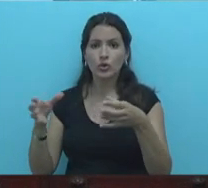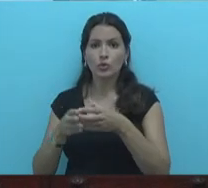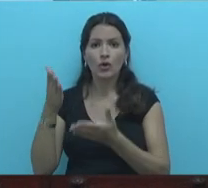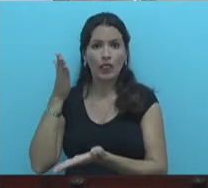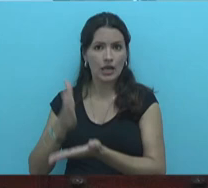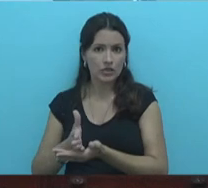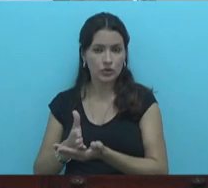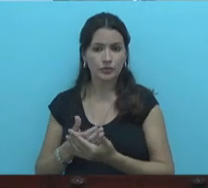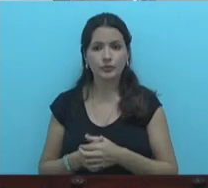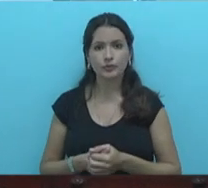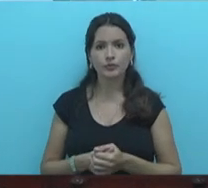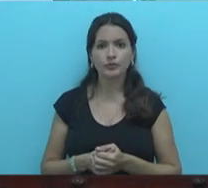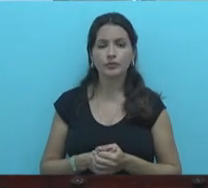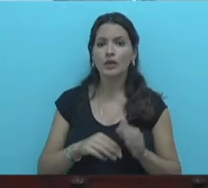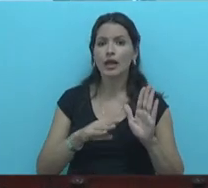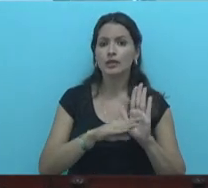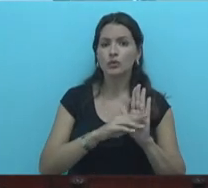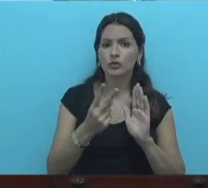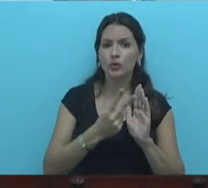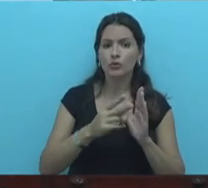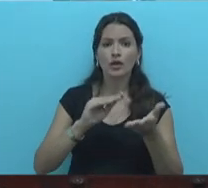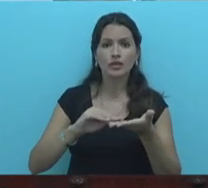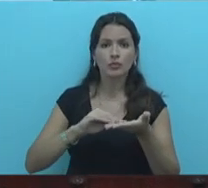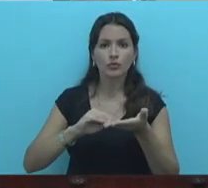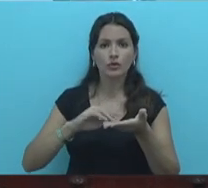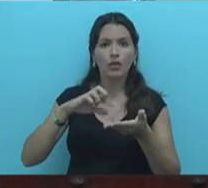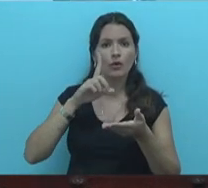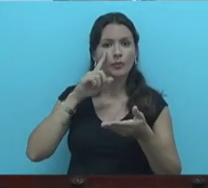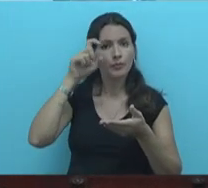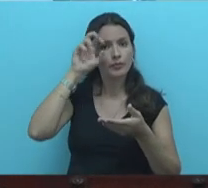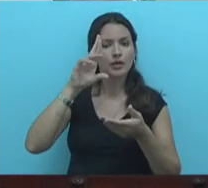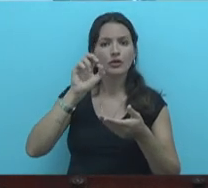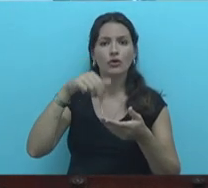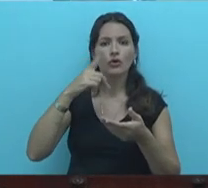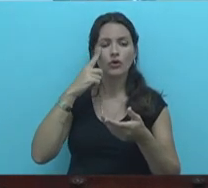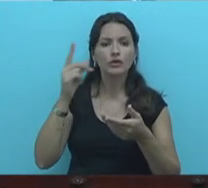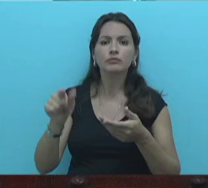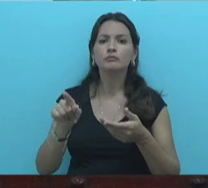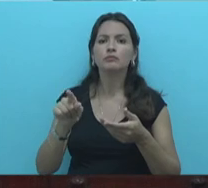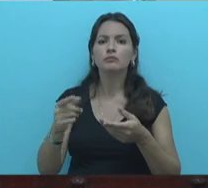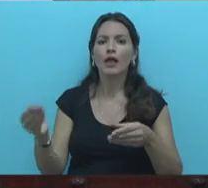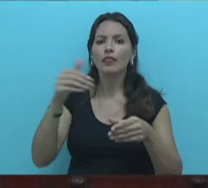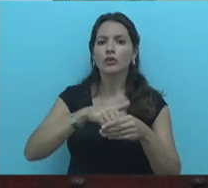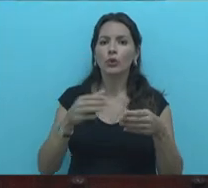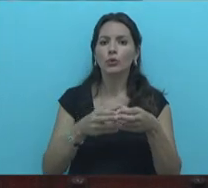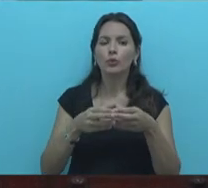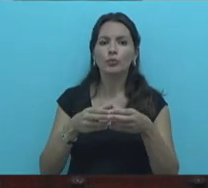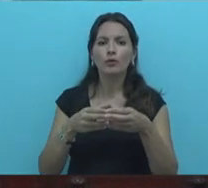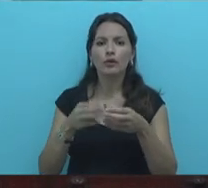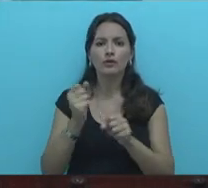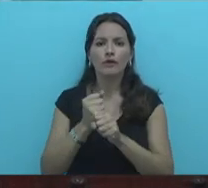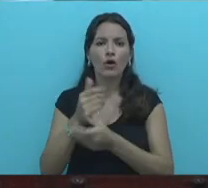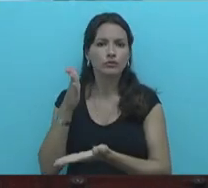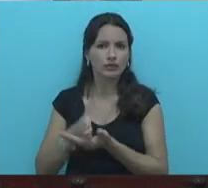y Garantías. Artículo segundo, designar al señor diputado Oscar Pieroni para integrar la Comisión de Derechos y Garantías.